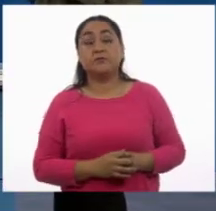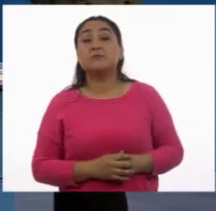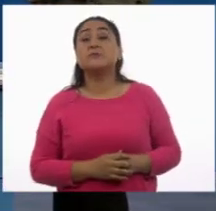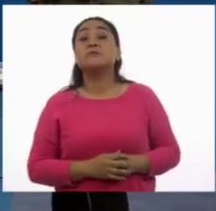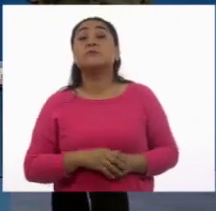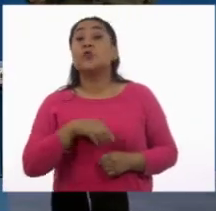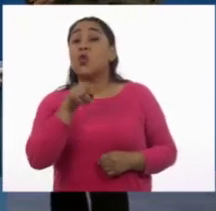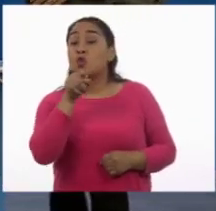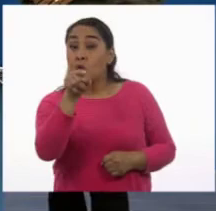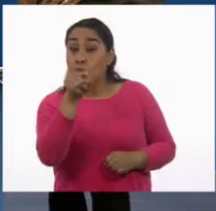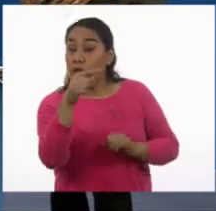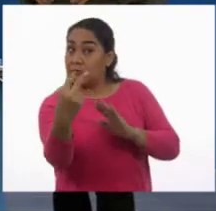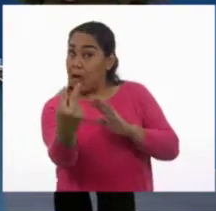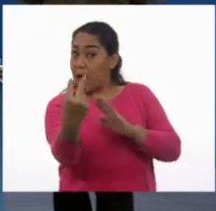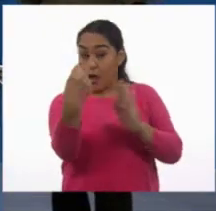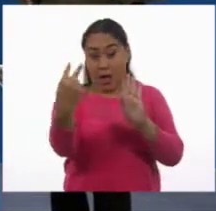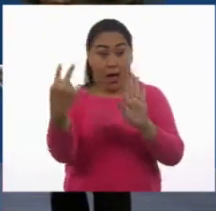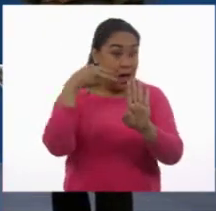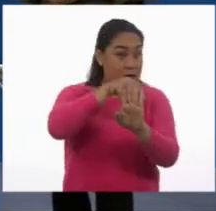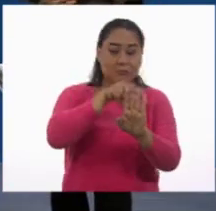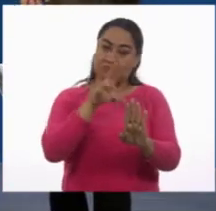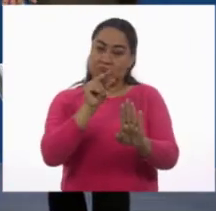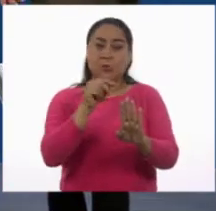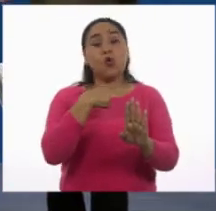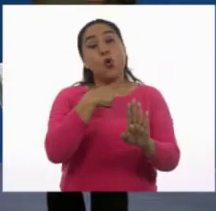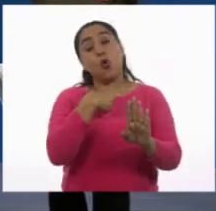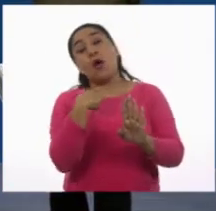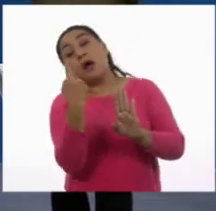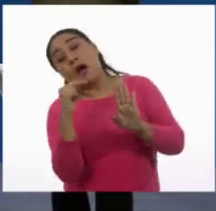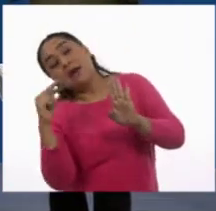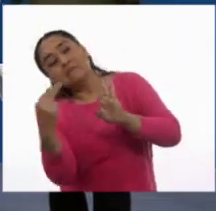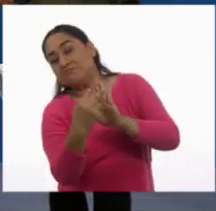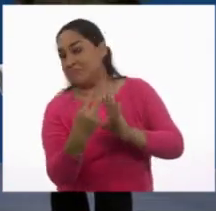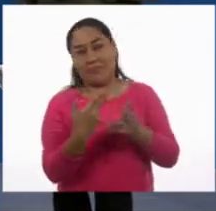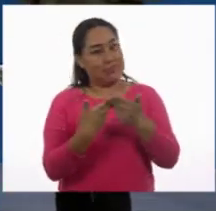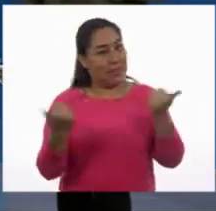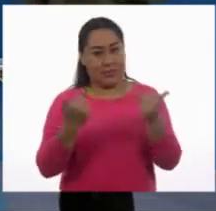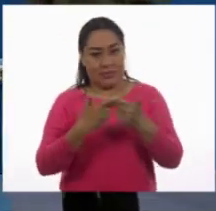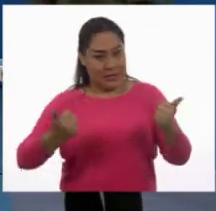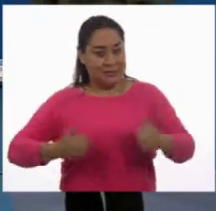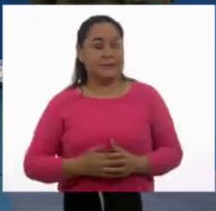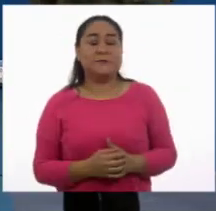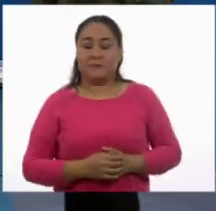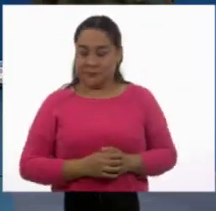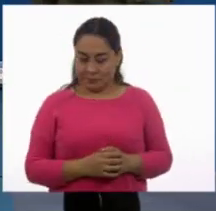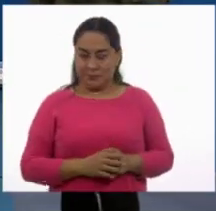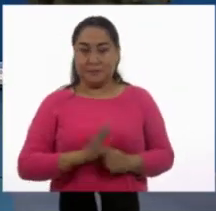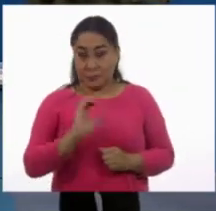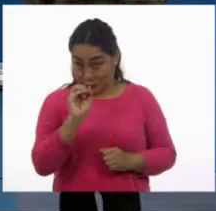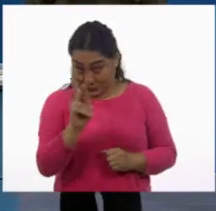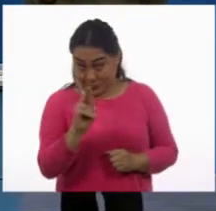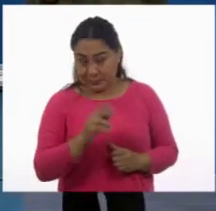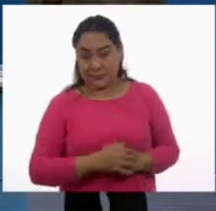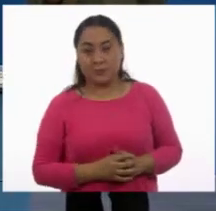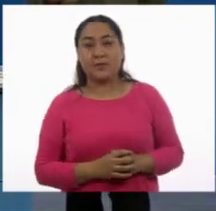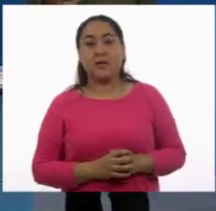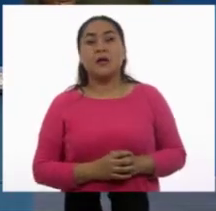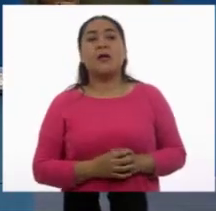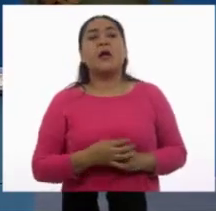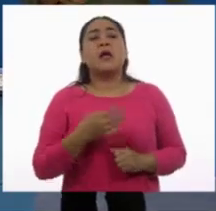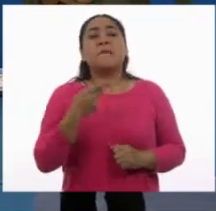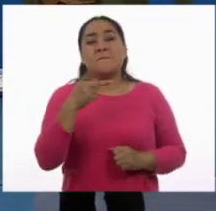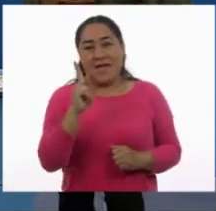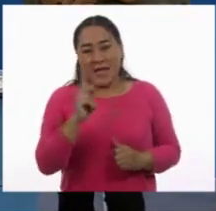tú lo que yo puse, donde yo puse, ni yo donde tú pusiste. Ajá. Así es. Sin embargo, en el